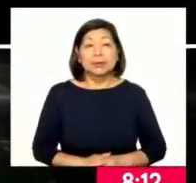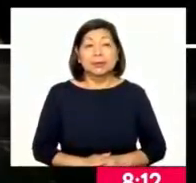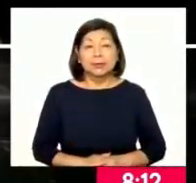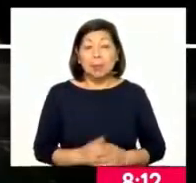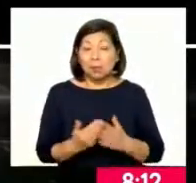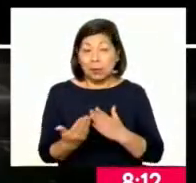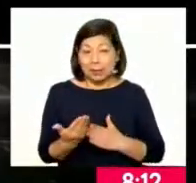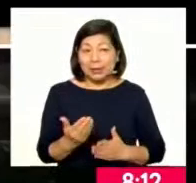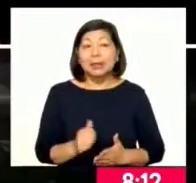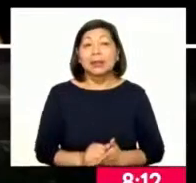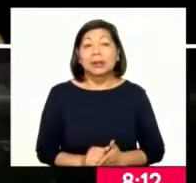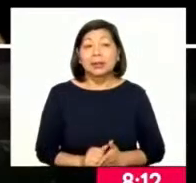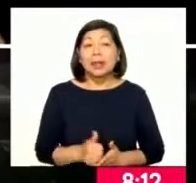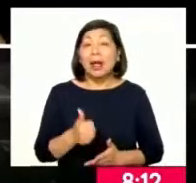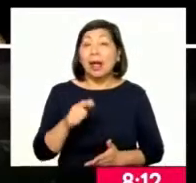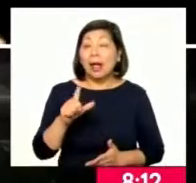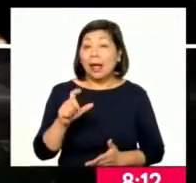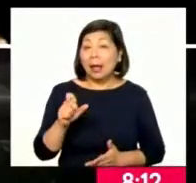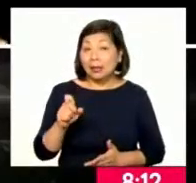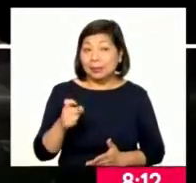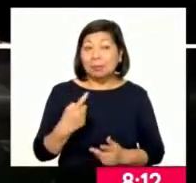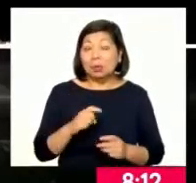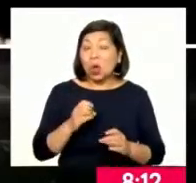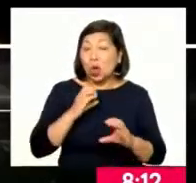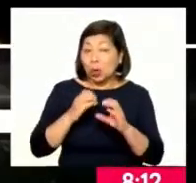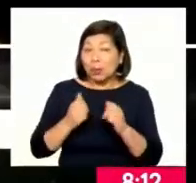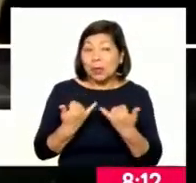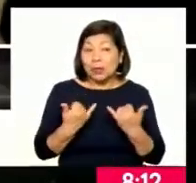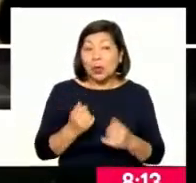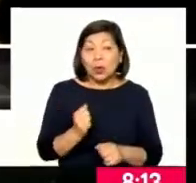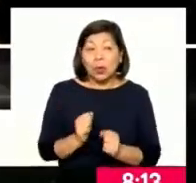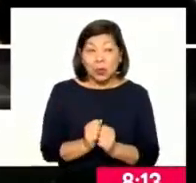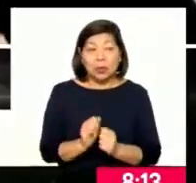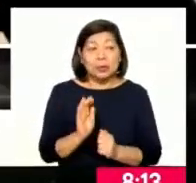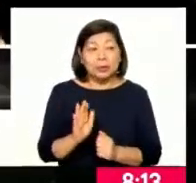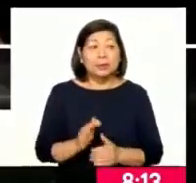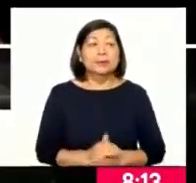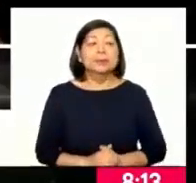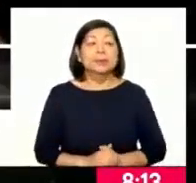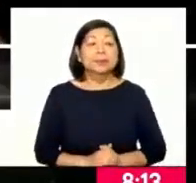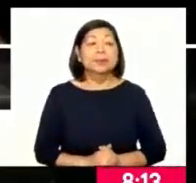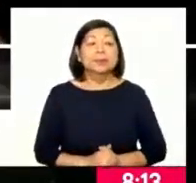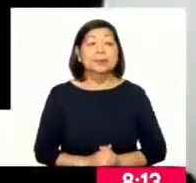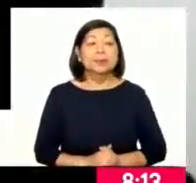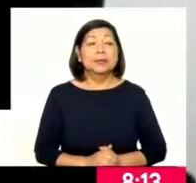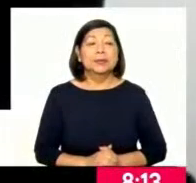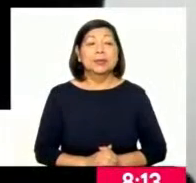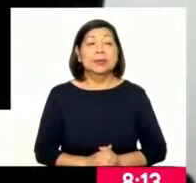Muy buenos días, Alex. Un gusto, en primer lugar, poder conversar en esta mañana con ustedes.